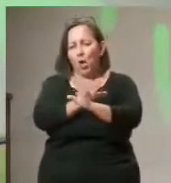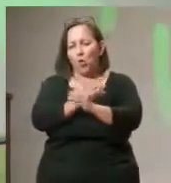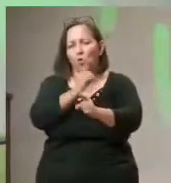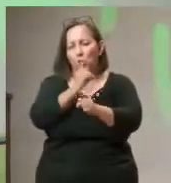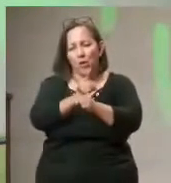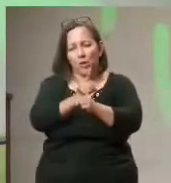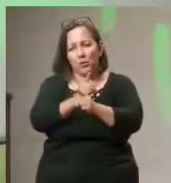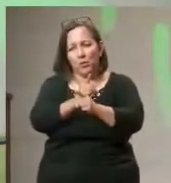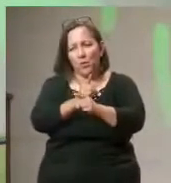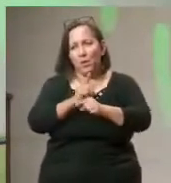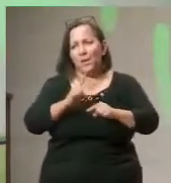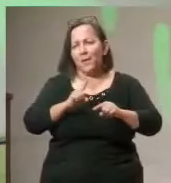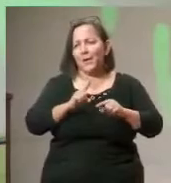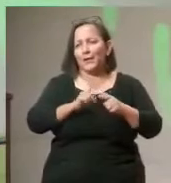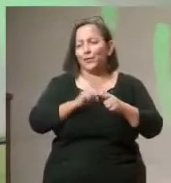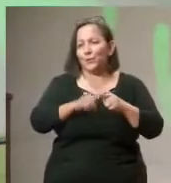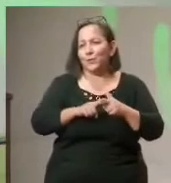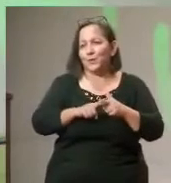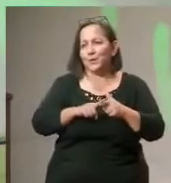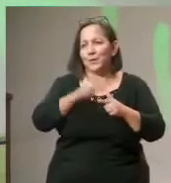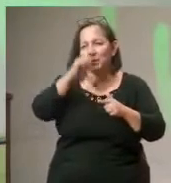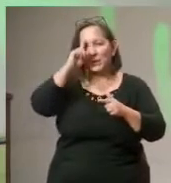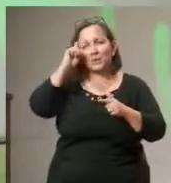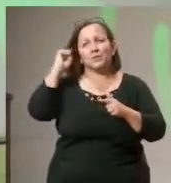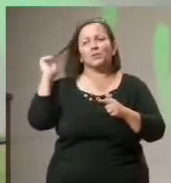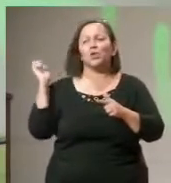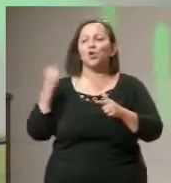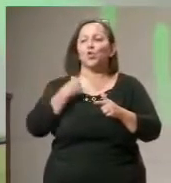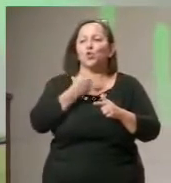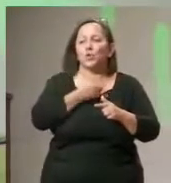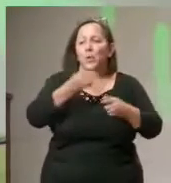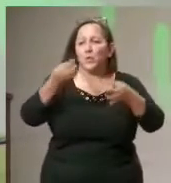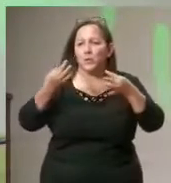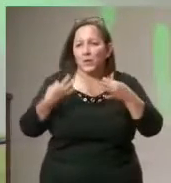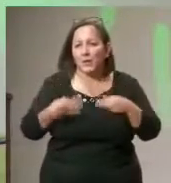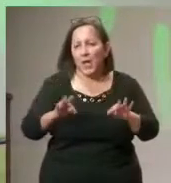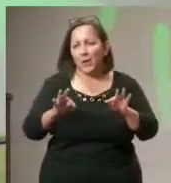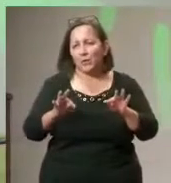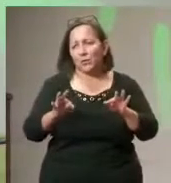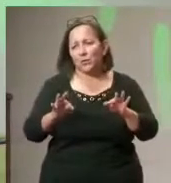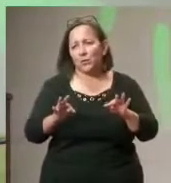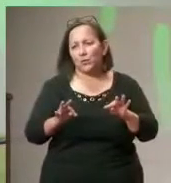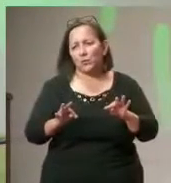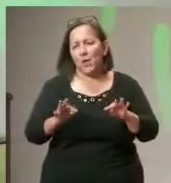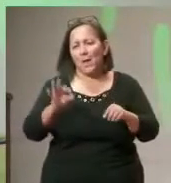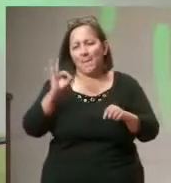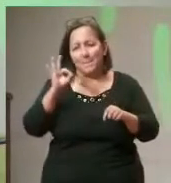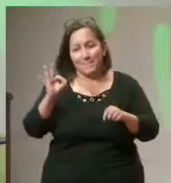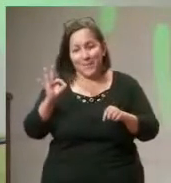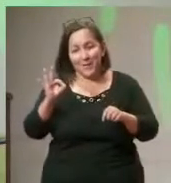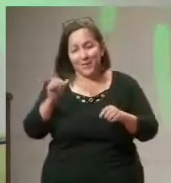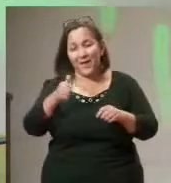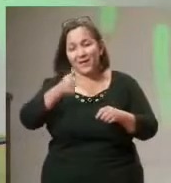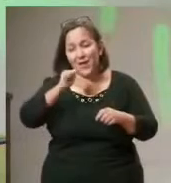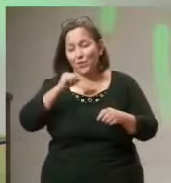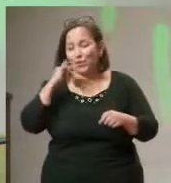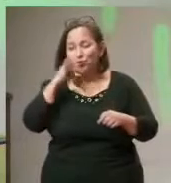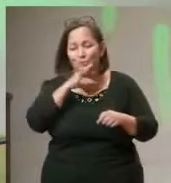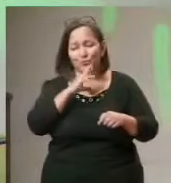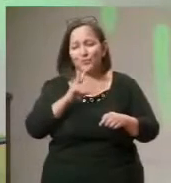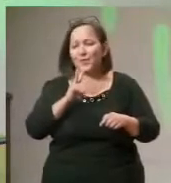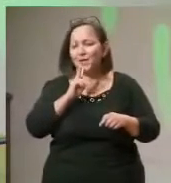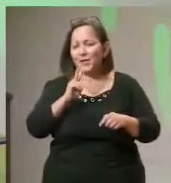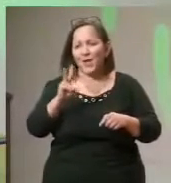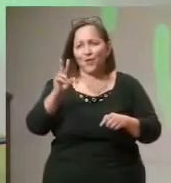momento. Entonces, ¿estamos tratando bien las aguas residuales? Pues en realidad